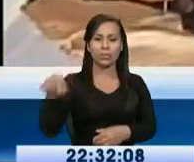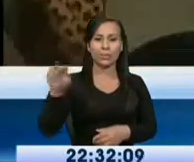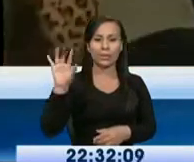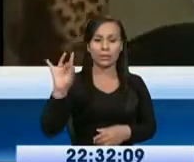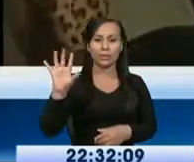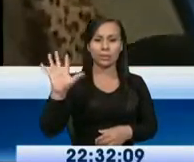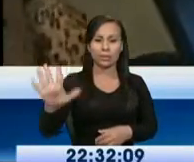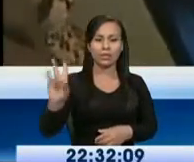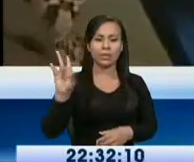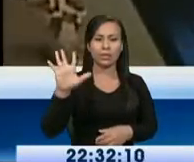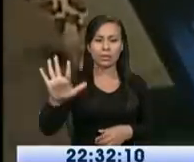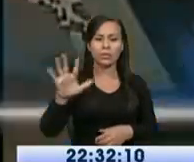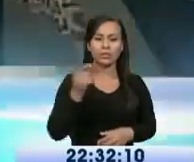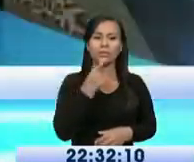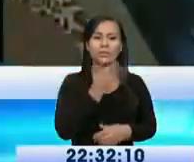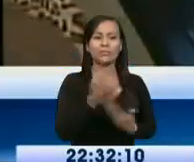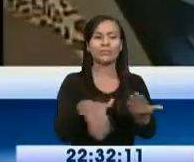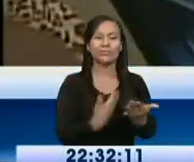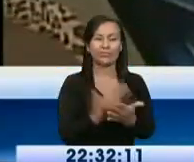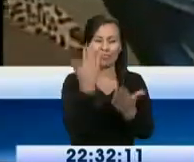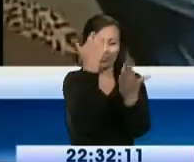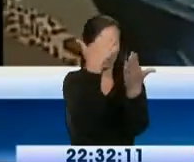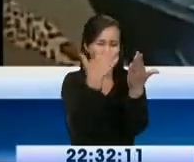4.255.875 y el abstencionismo llegó a